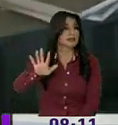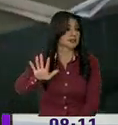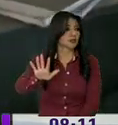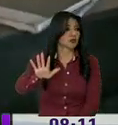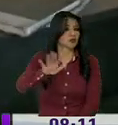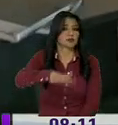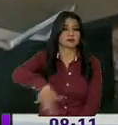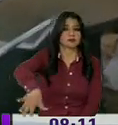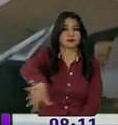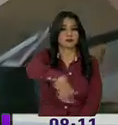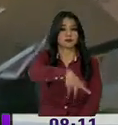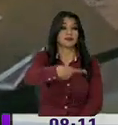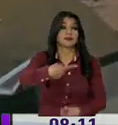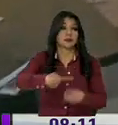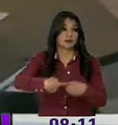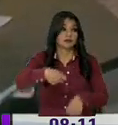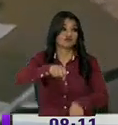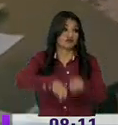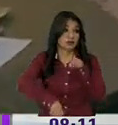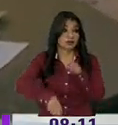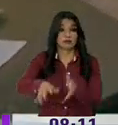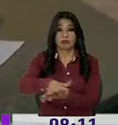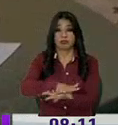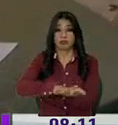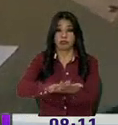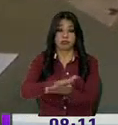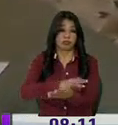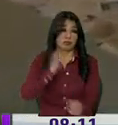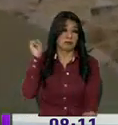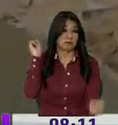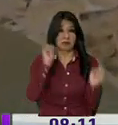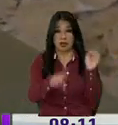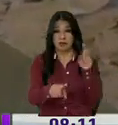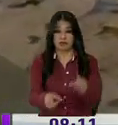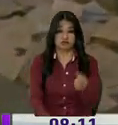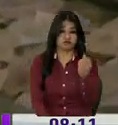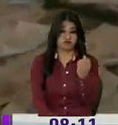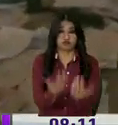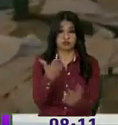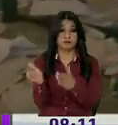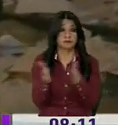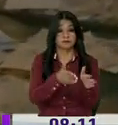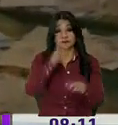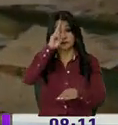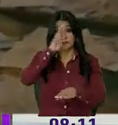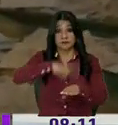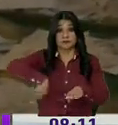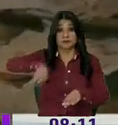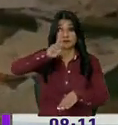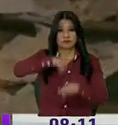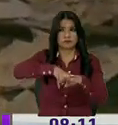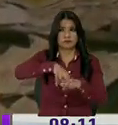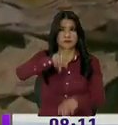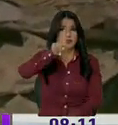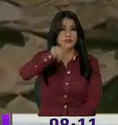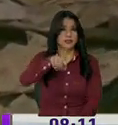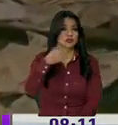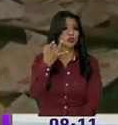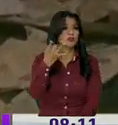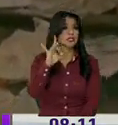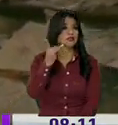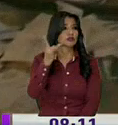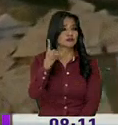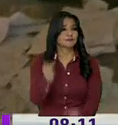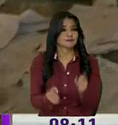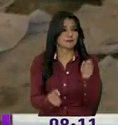de la ciudad de Quito. De igual forma, a nivel nacional, han sido afectados 118